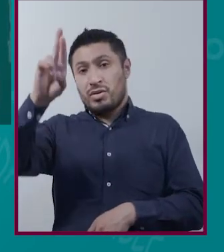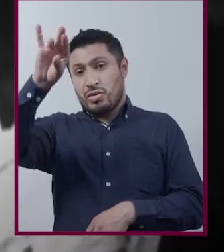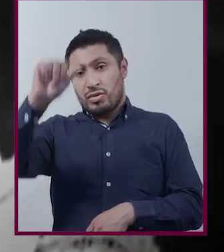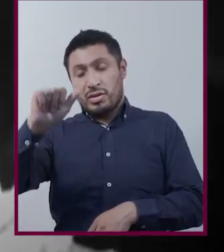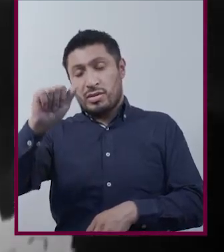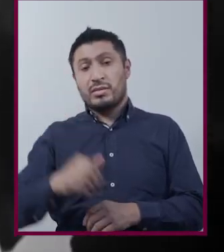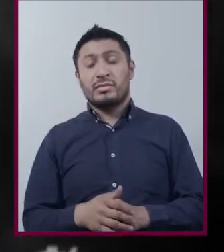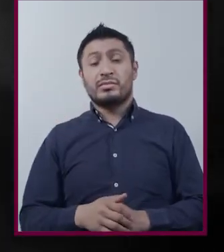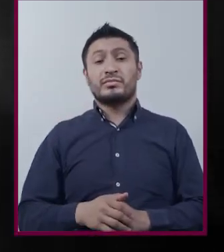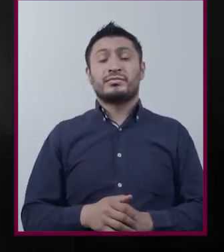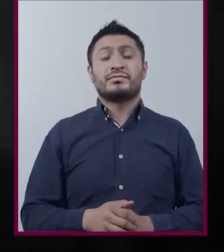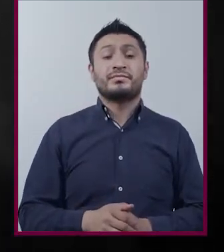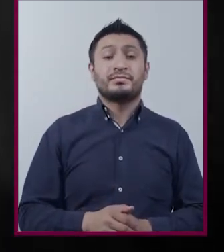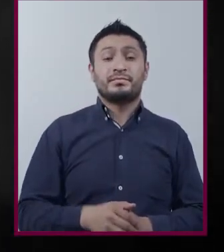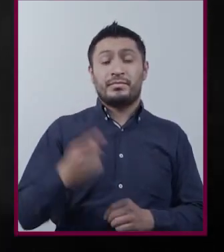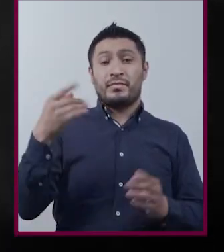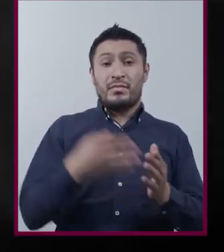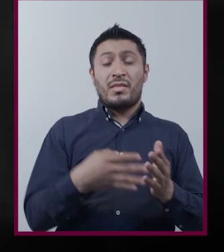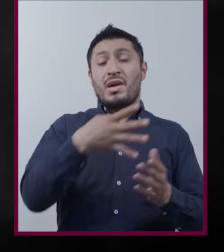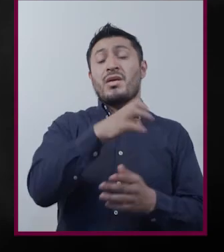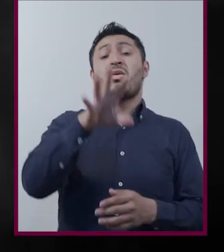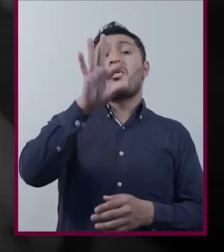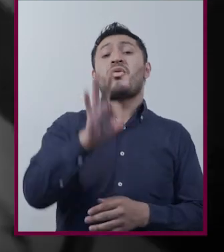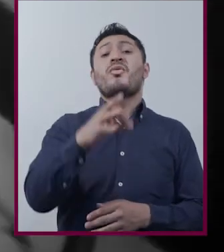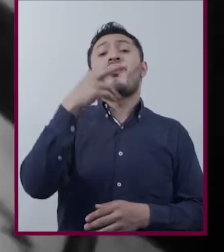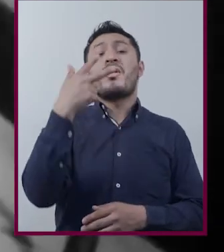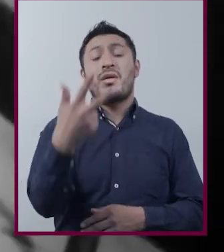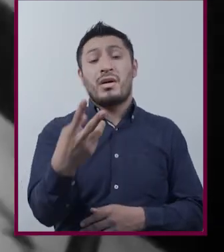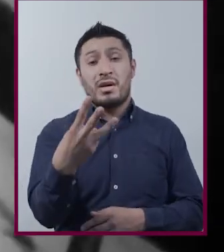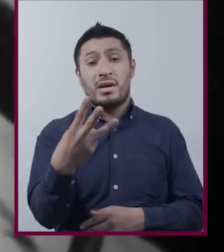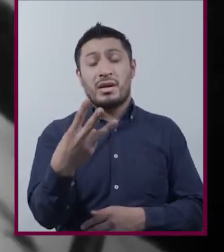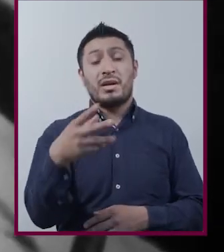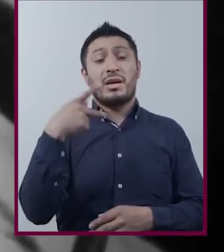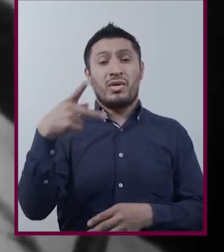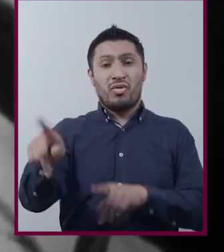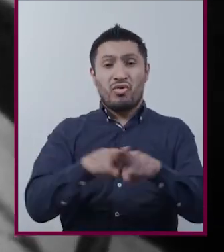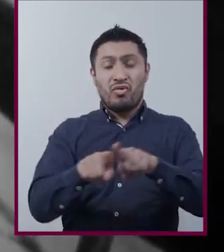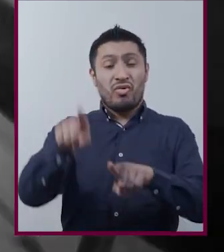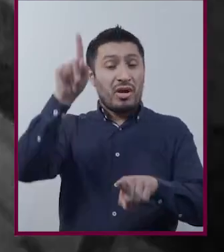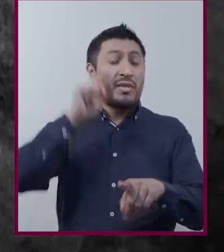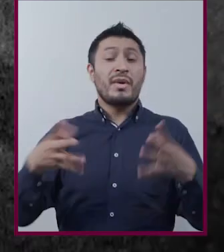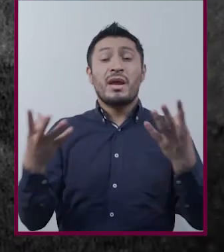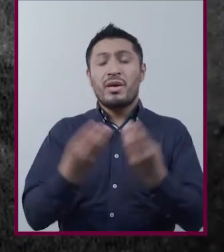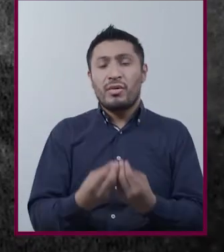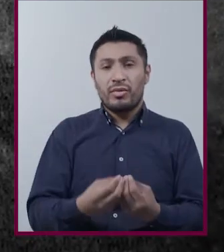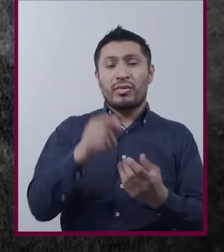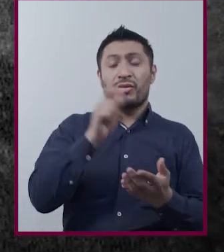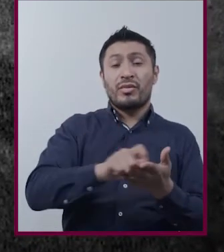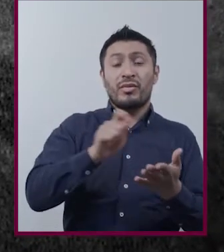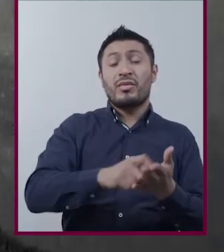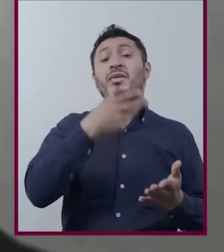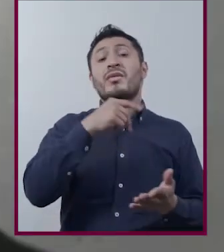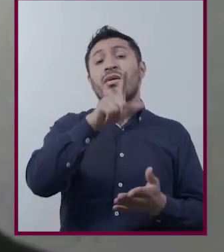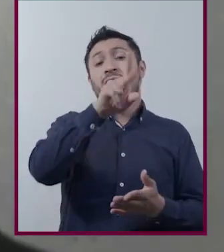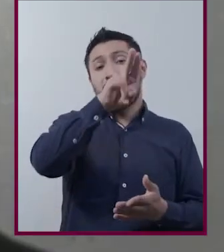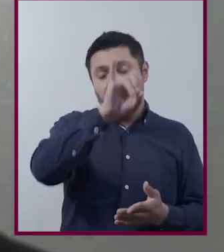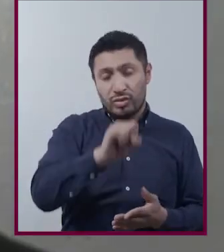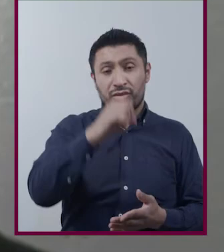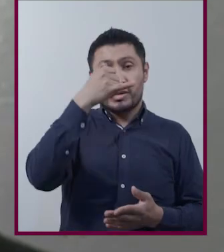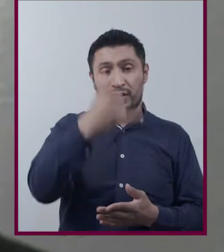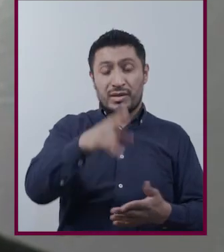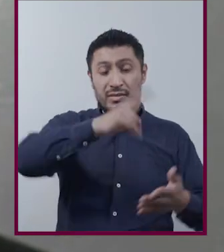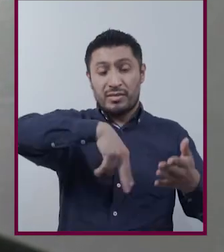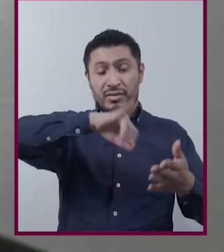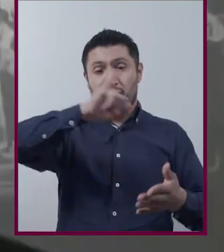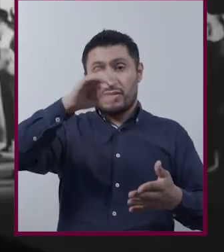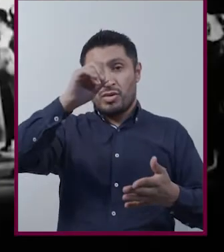Campobello. Para 1943, junto con su hermana, el escritor Martín Luis Guzmán y el pintor José Clemente